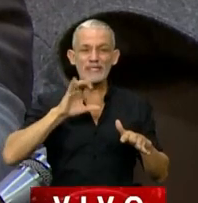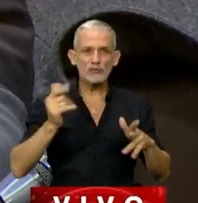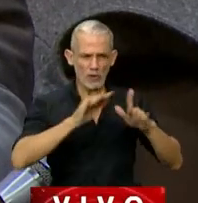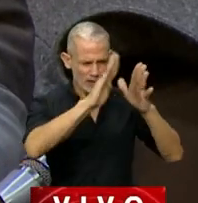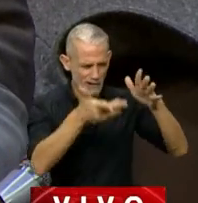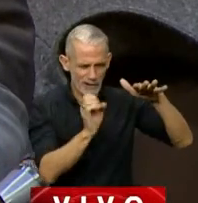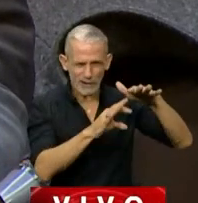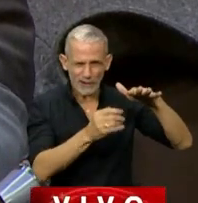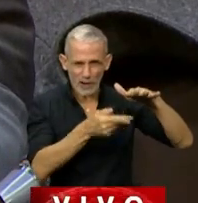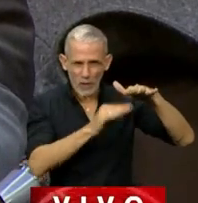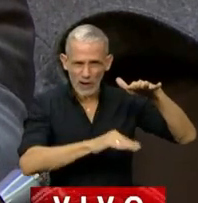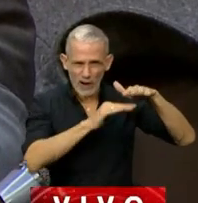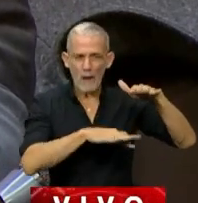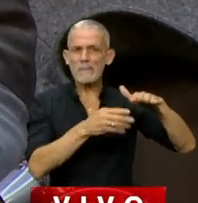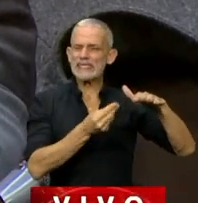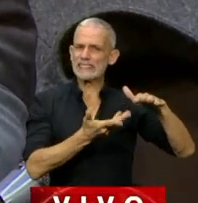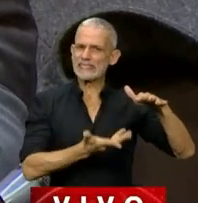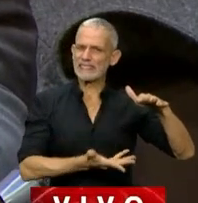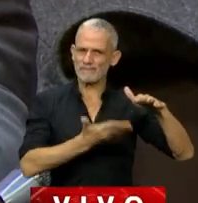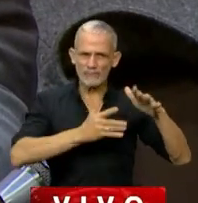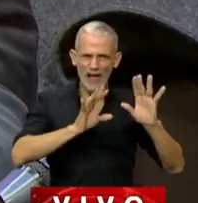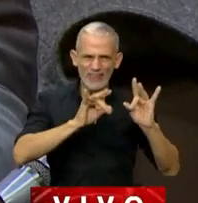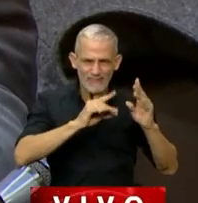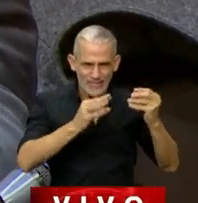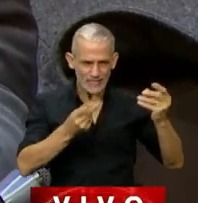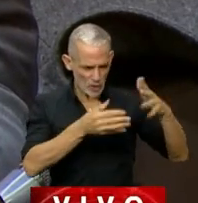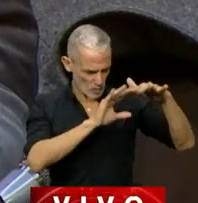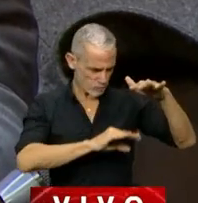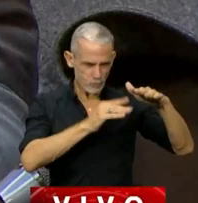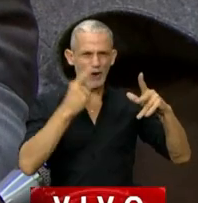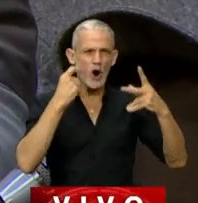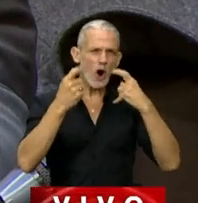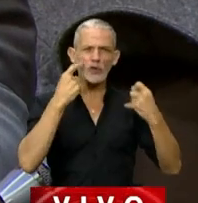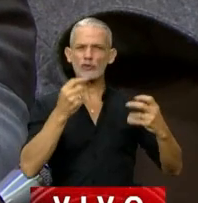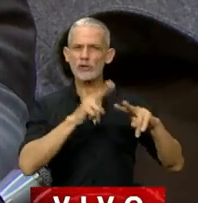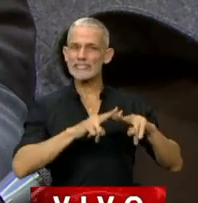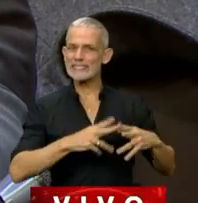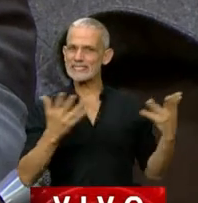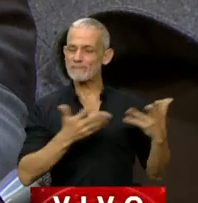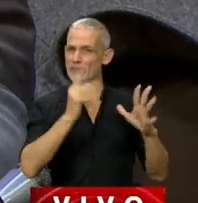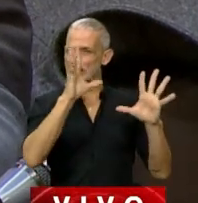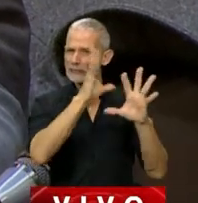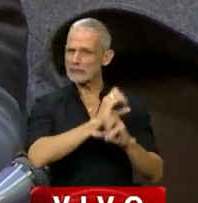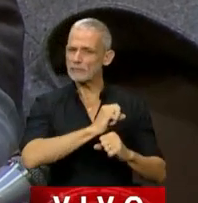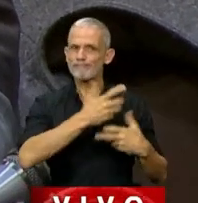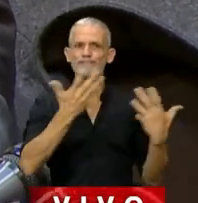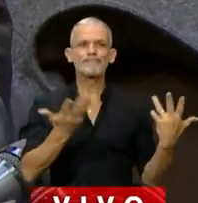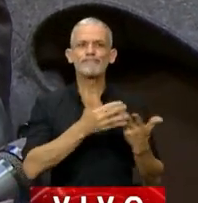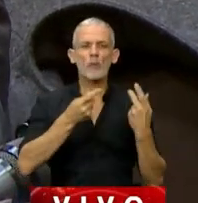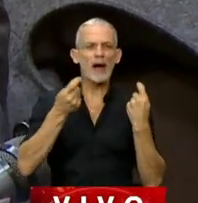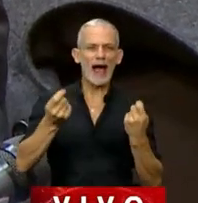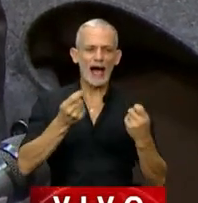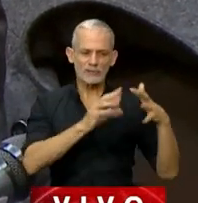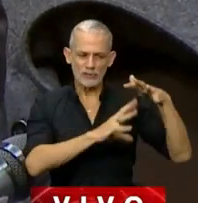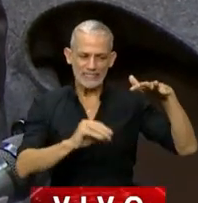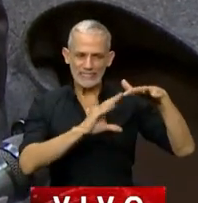vida propia, con una enorme dificultad para su monitoreo, una gran opacidad acerca de cómo